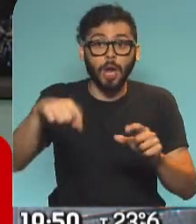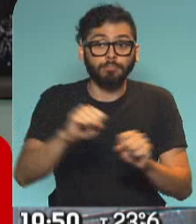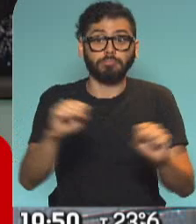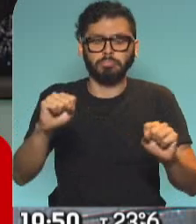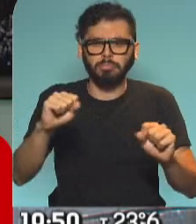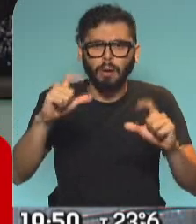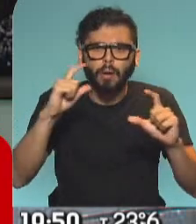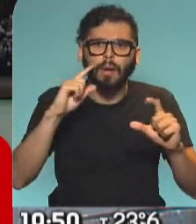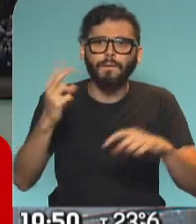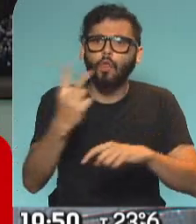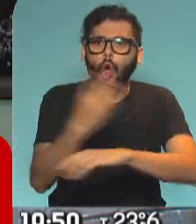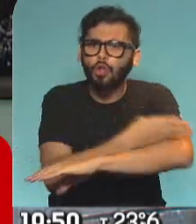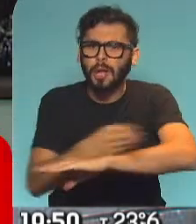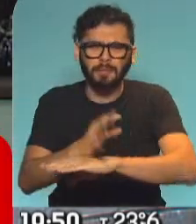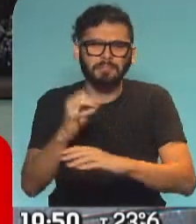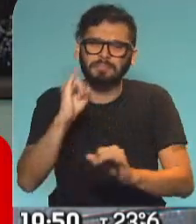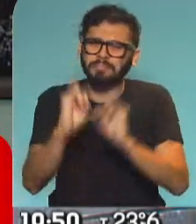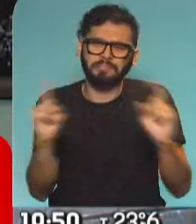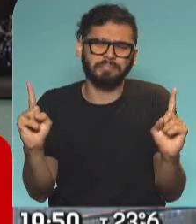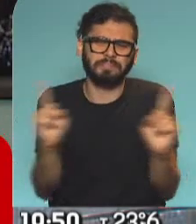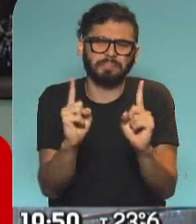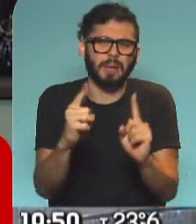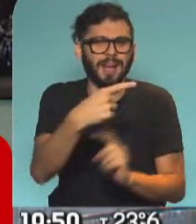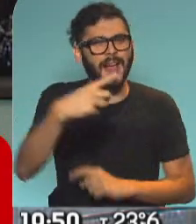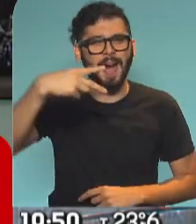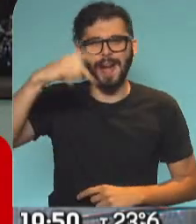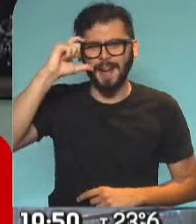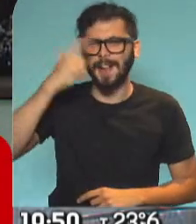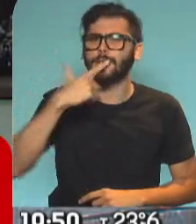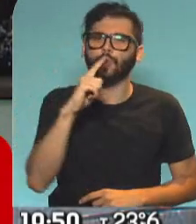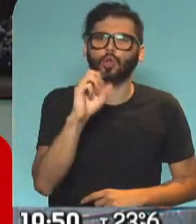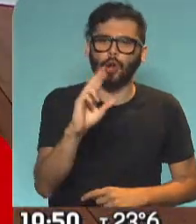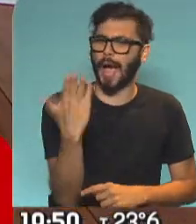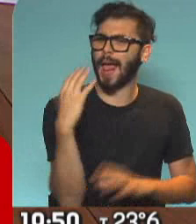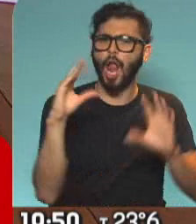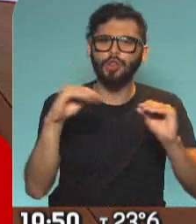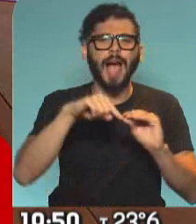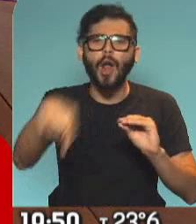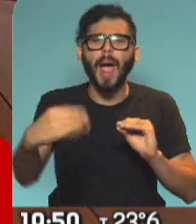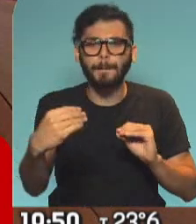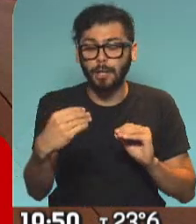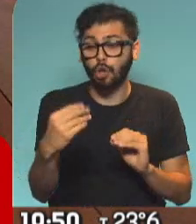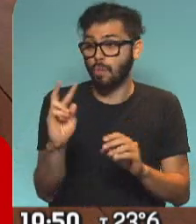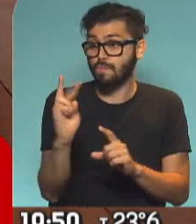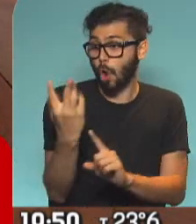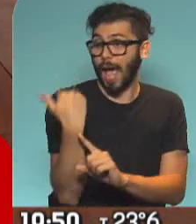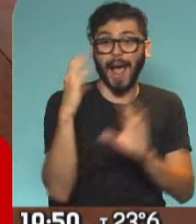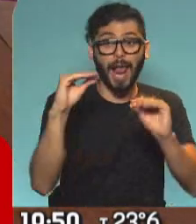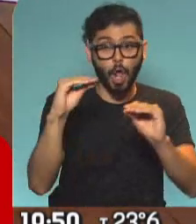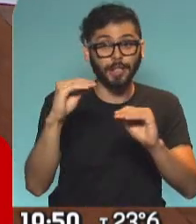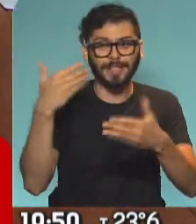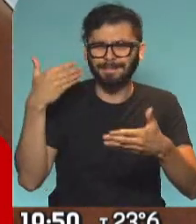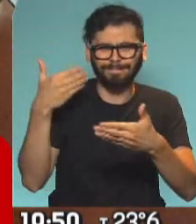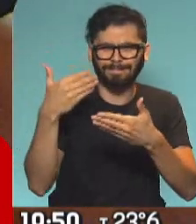horas de televisión pública noticias, vamos a hacer un rápido raconto, Néstor, de lo que sucedió desde anoche hasta ahora. El paciente falleció a última hora de ayer. A última